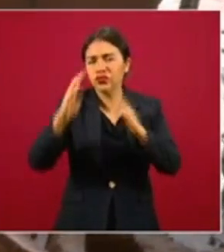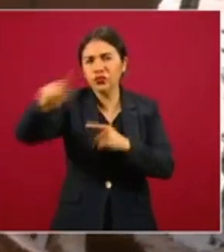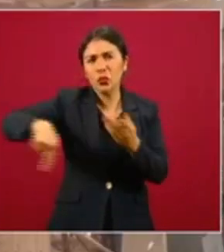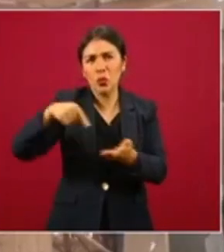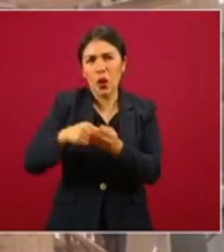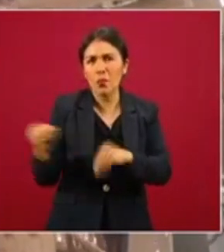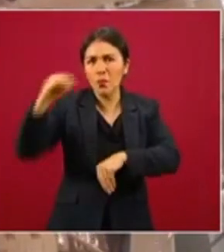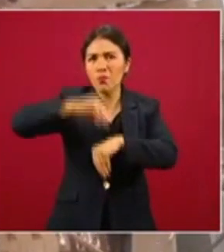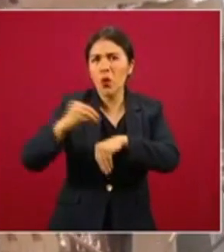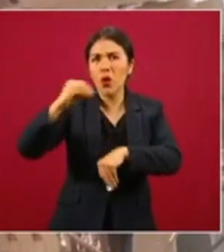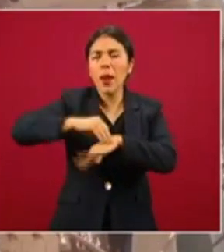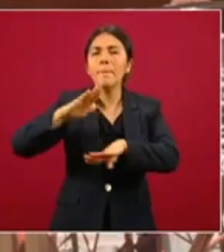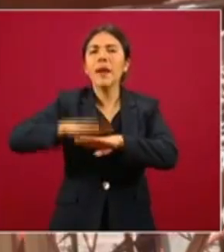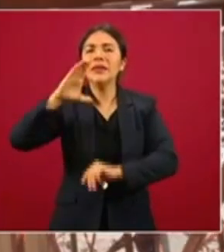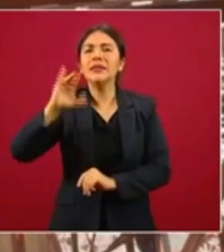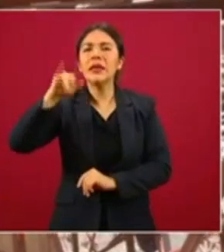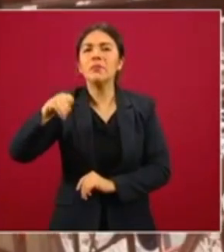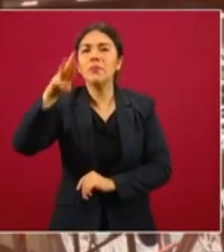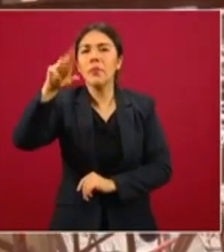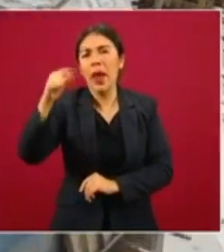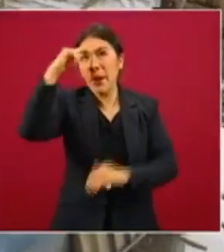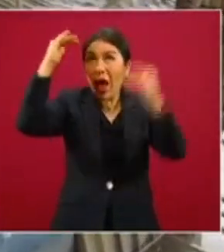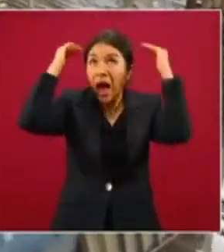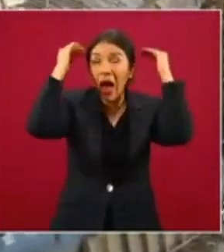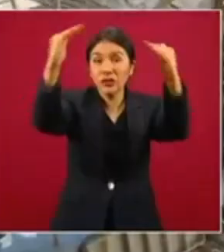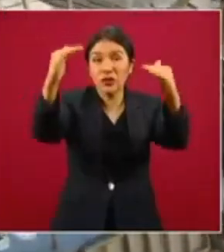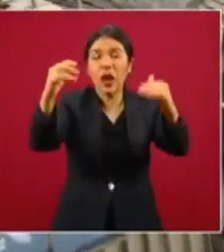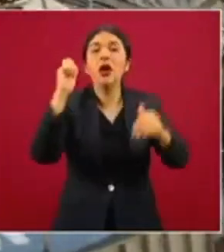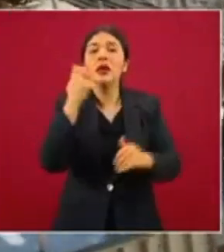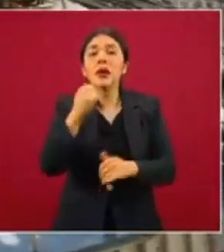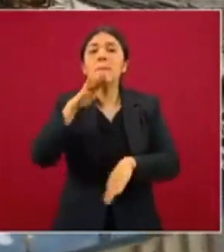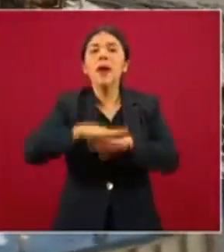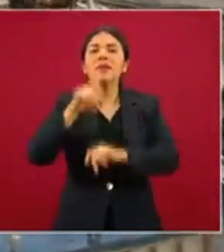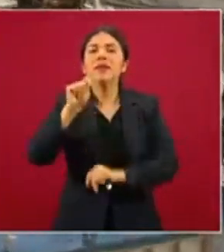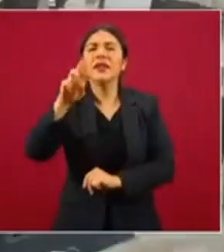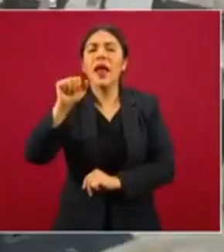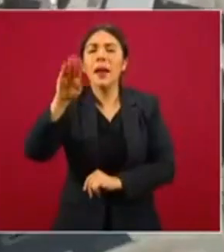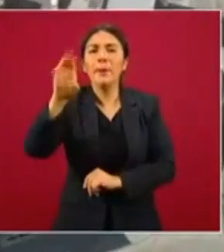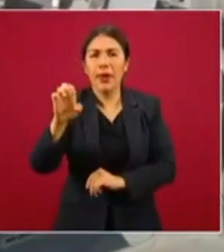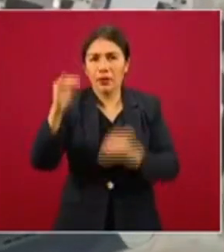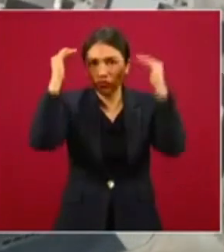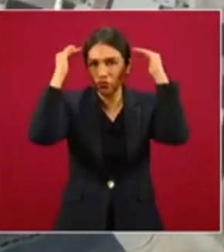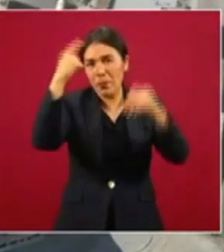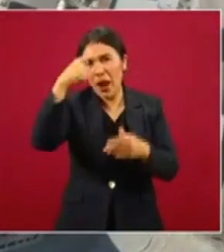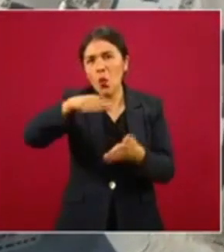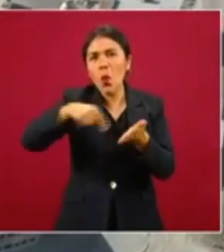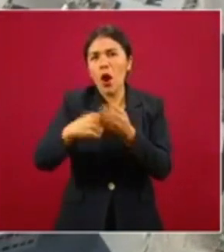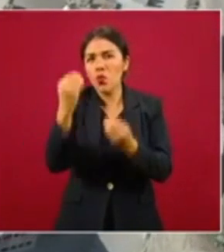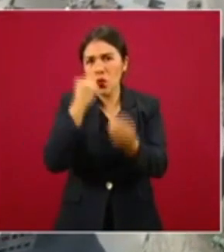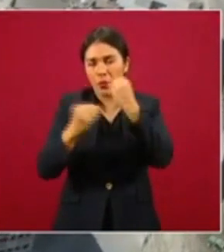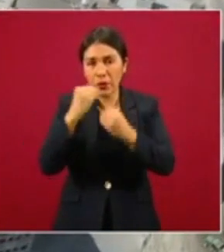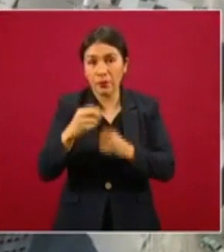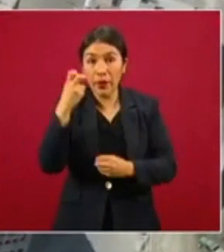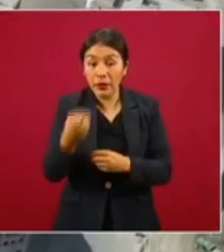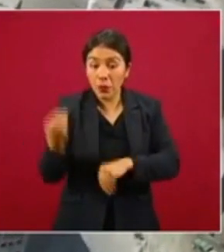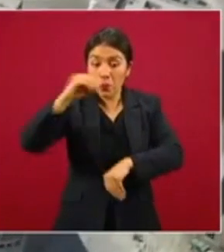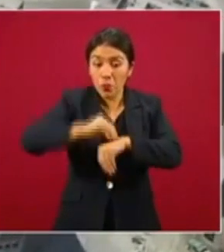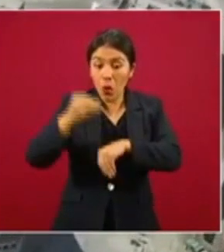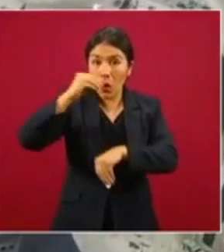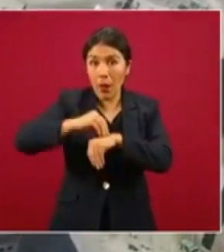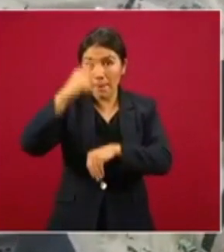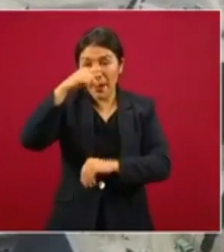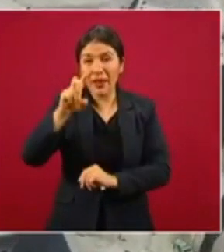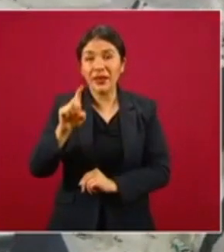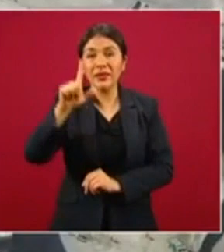comandancia, colocación de cimbra para losa de azotea y el colado de trabe en el comedor. En la construcción del complejo de instalaciones